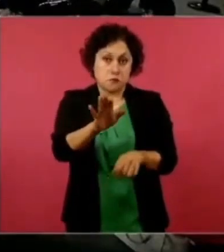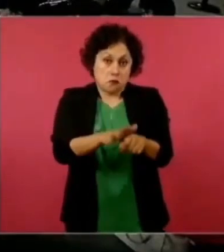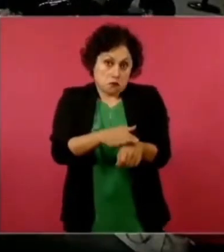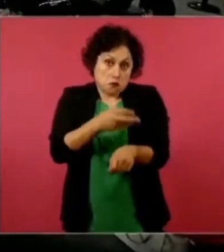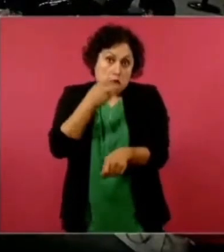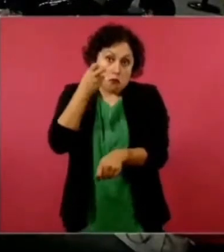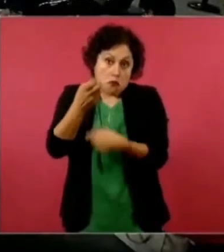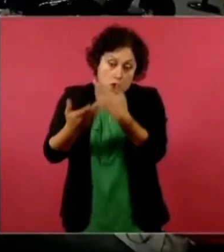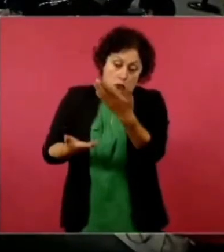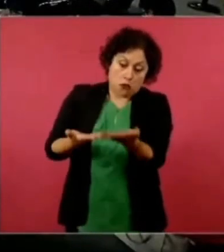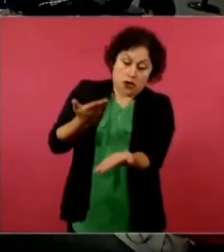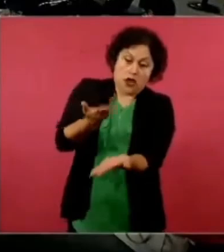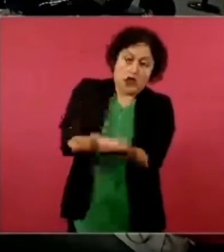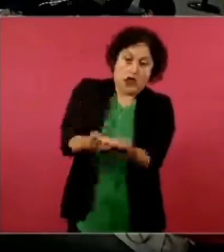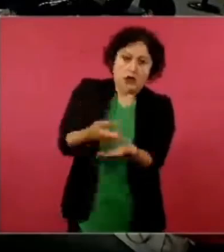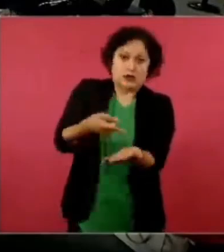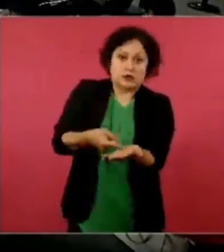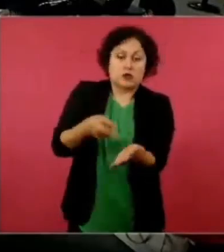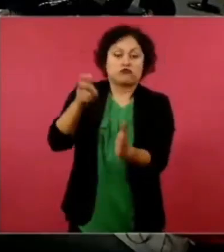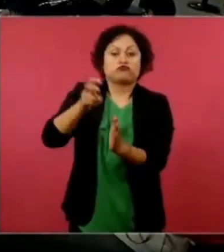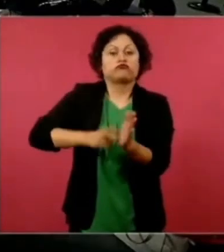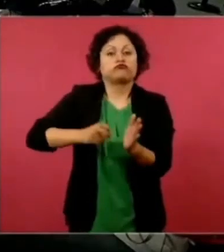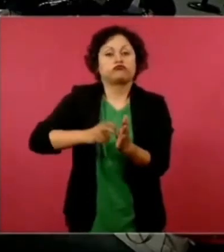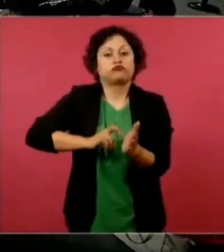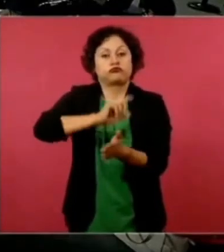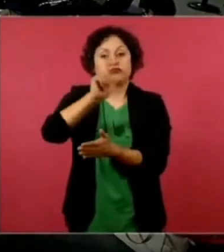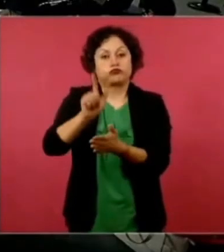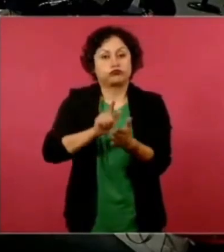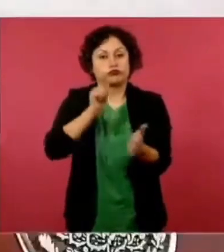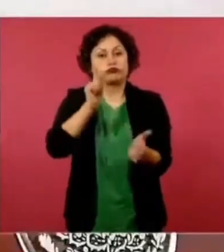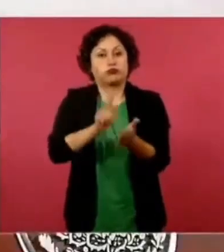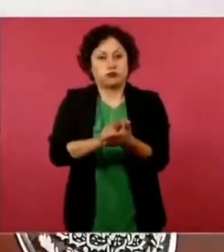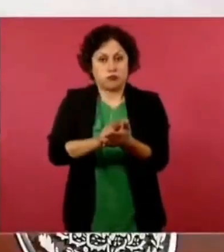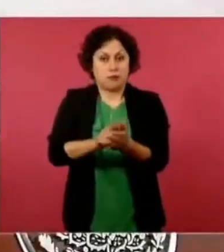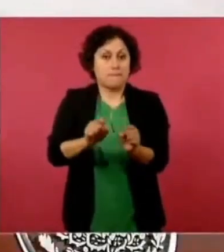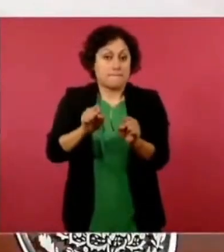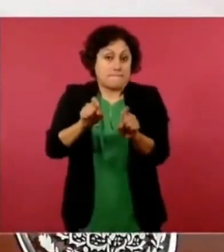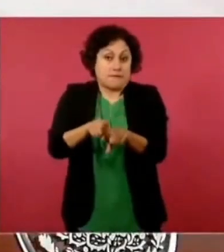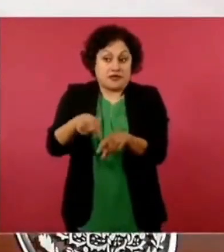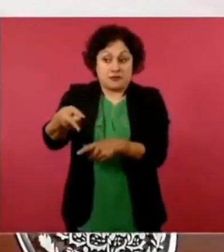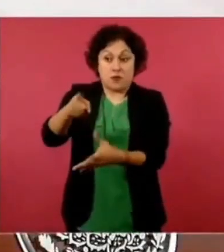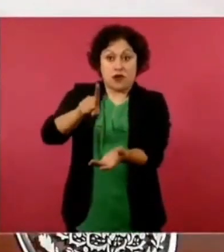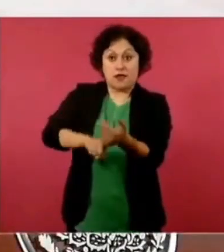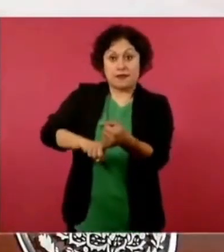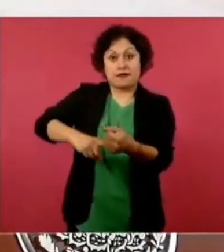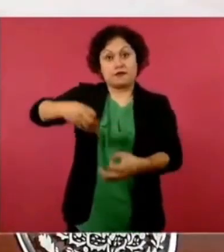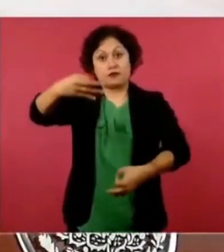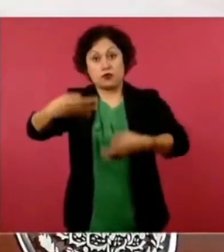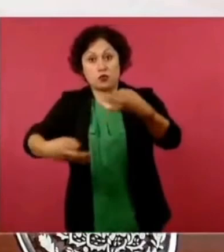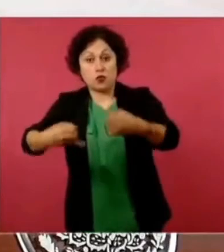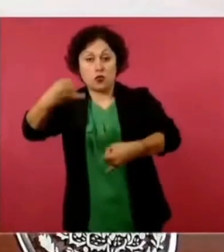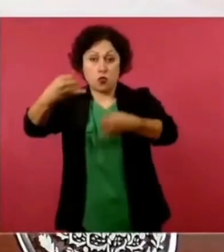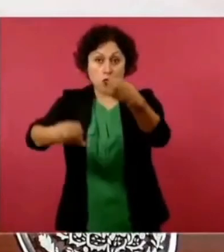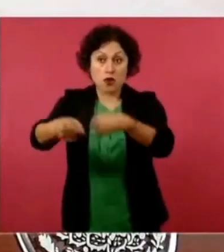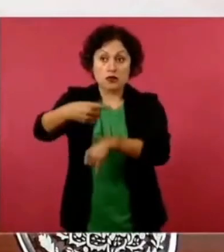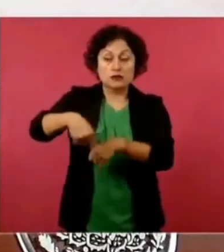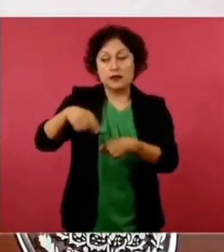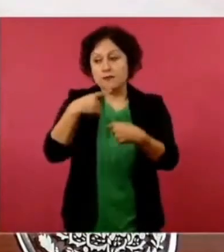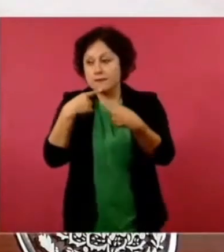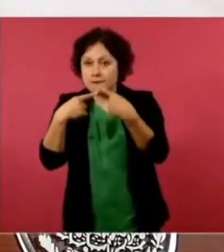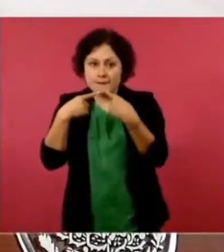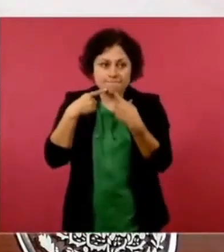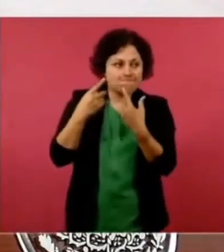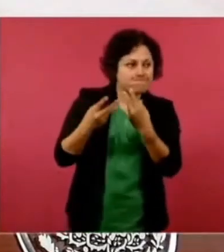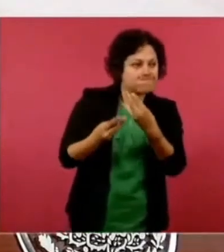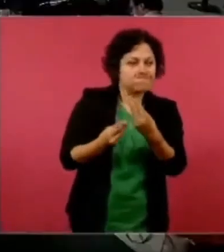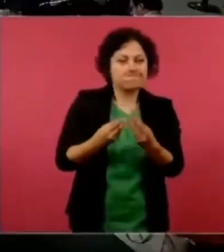que está generando tanto ruido en el mismo Poder Judicial y en poderes fácticos que no están